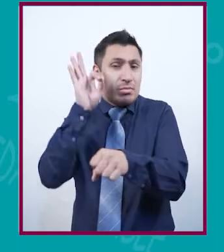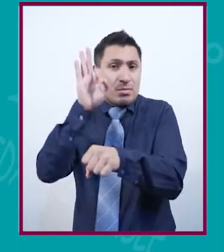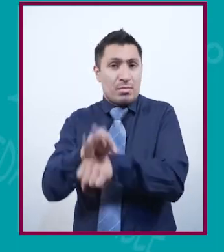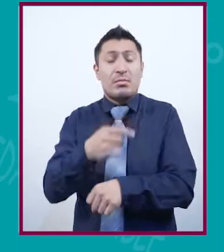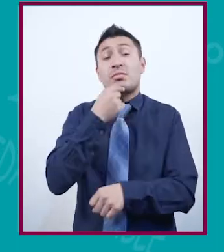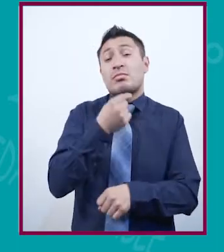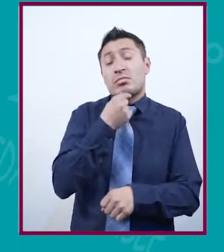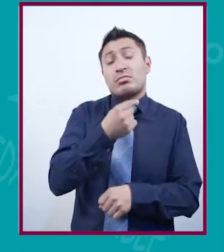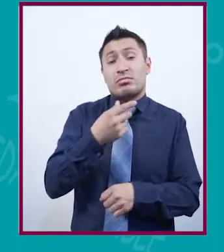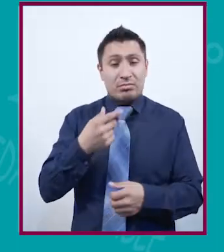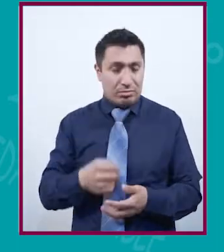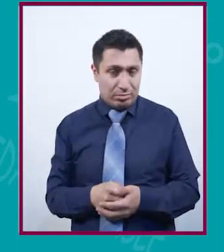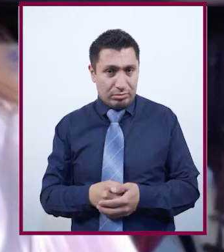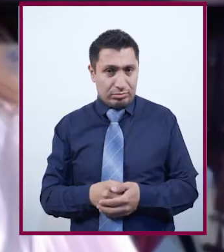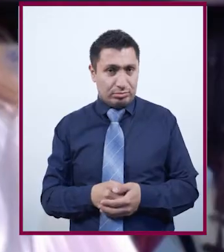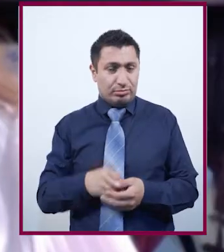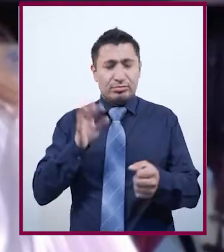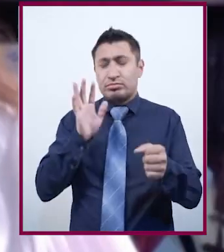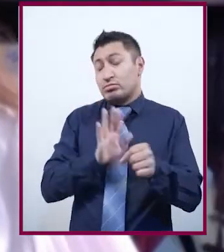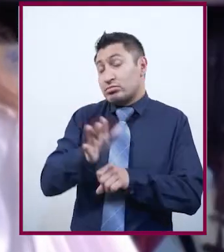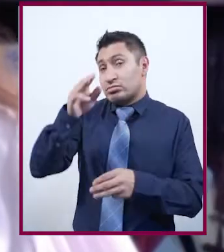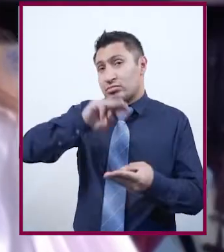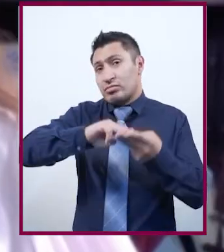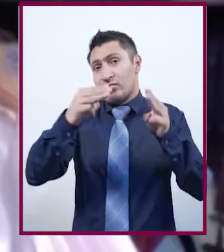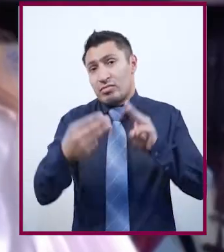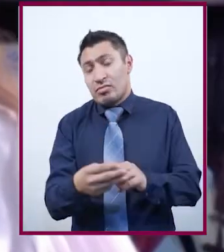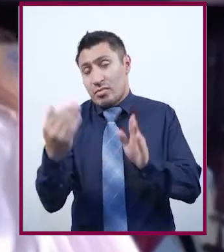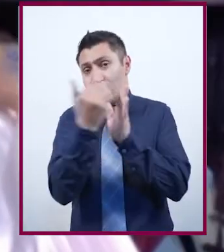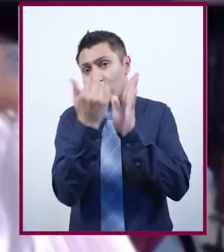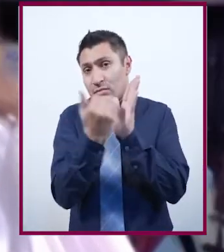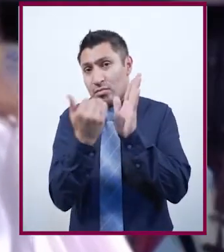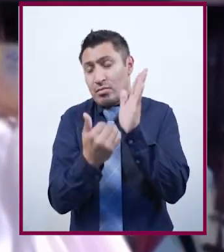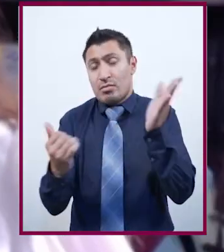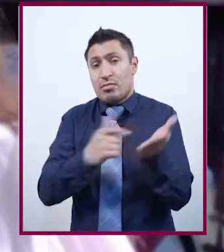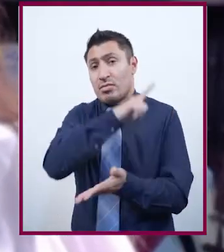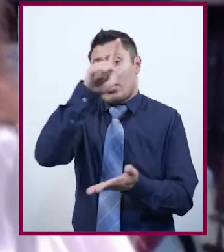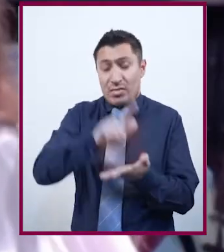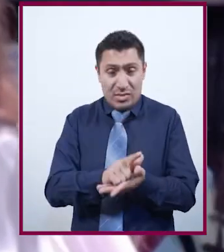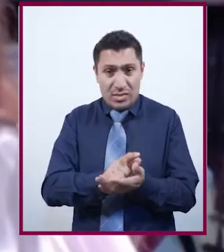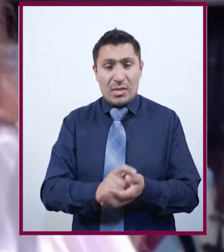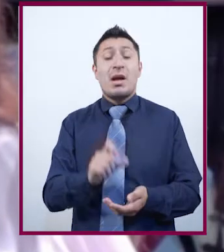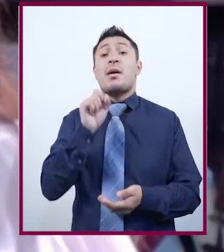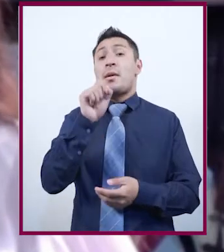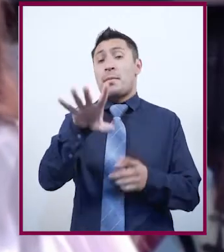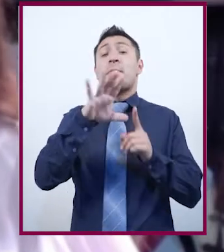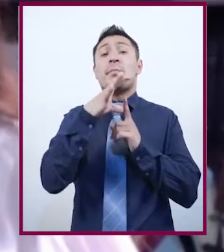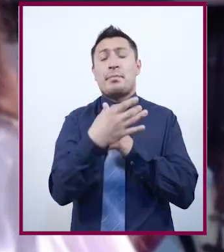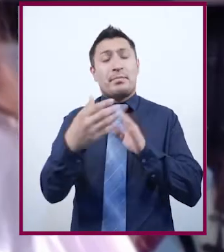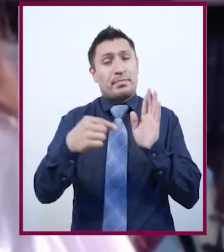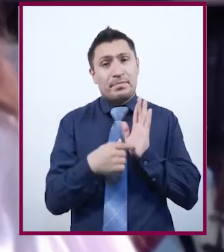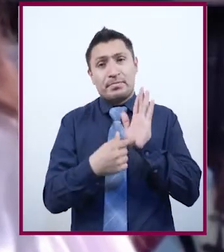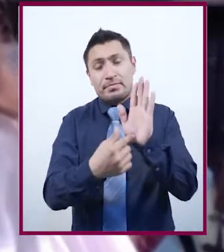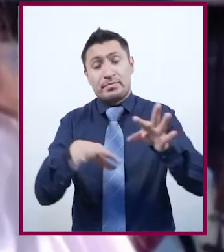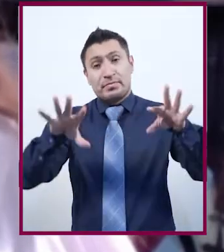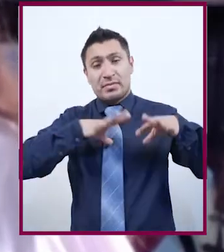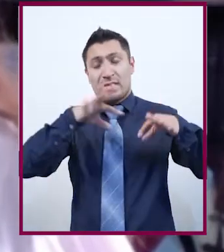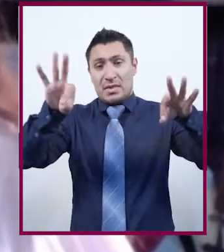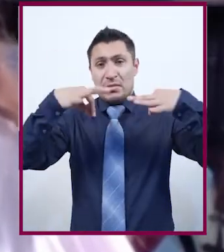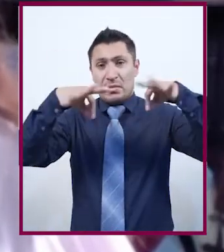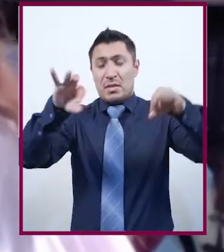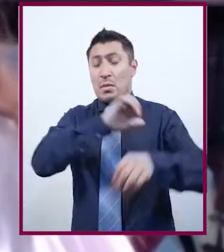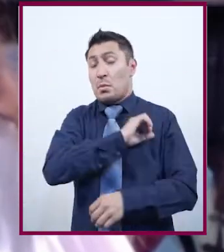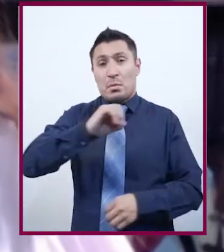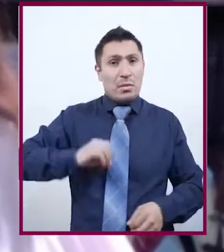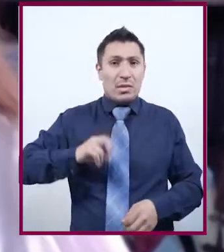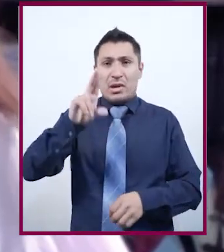son sus fundamentos legales? La propia convención establece el marco jurídico obligatorio, ¿no? Este fundamento legal del que